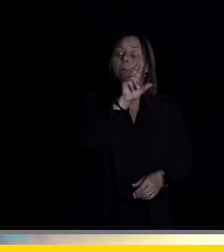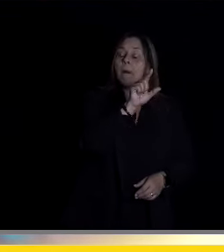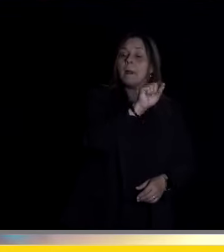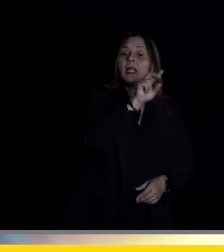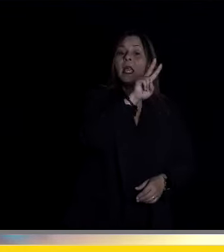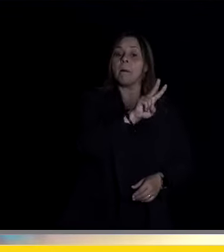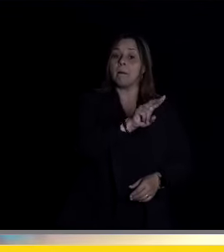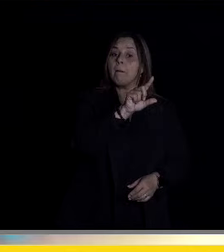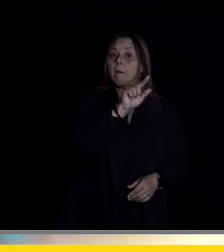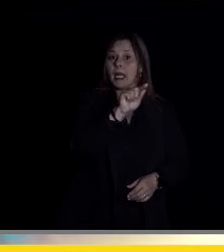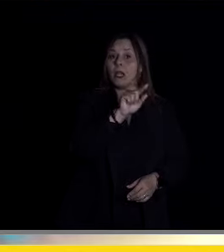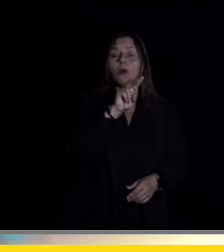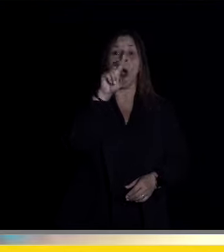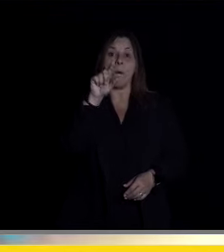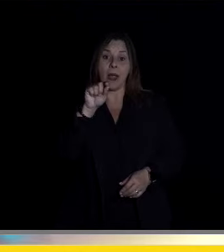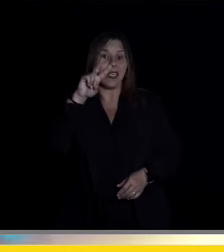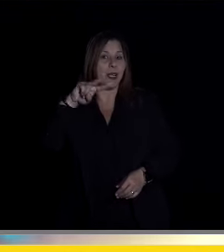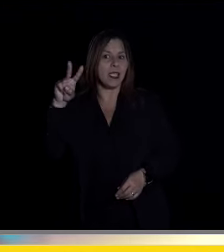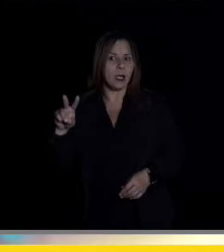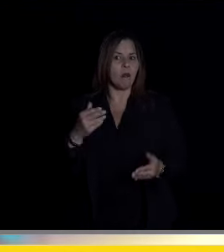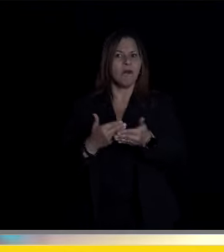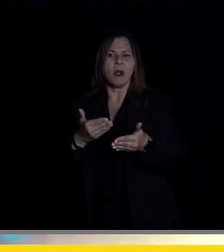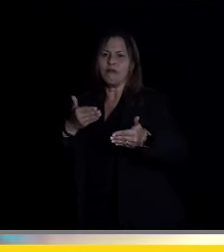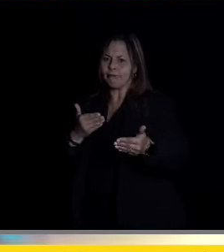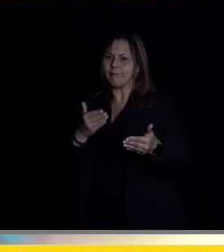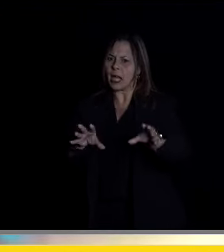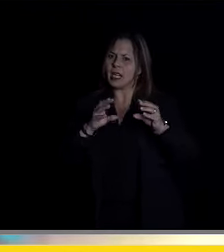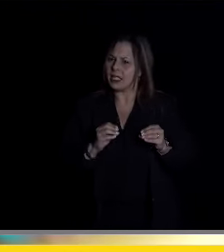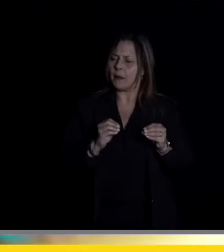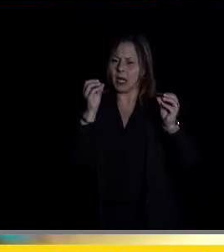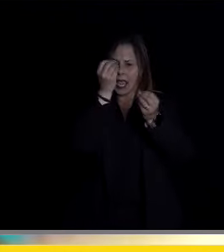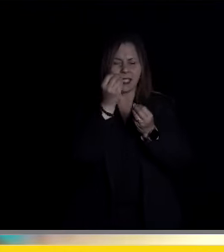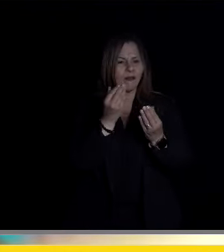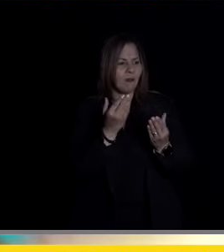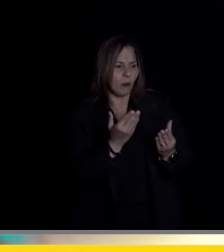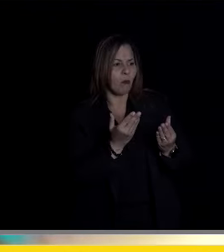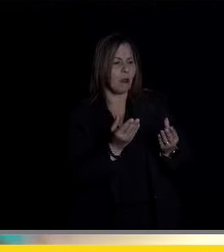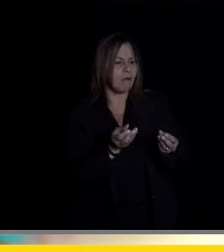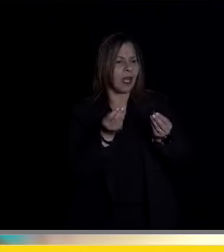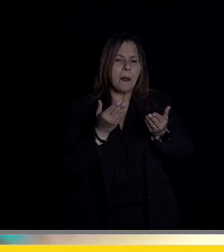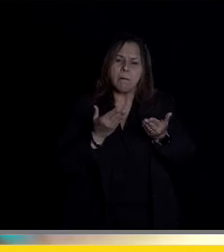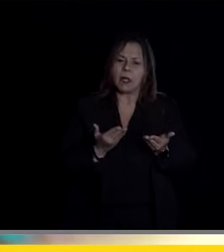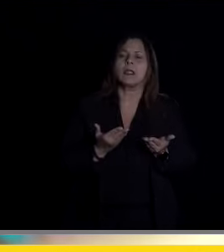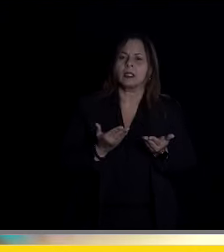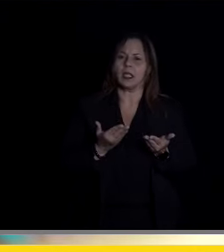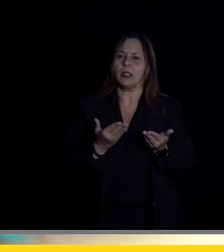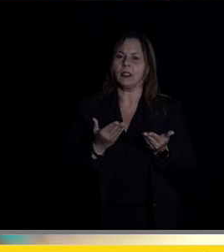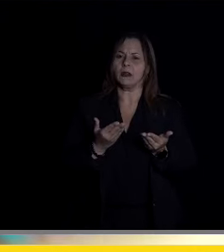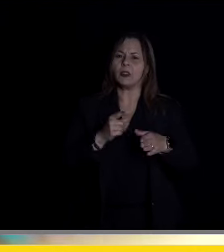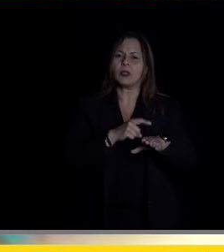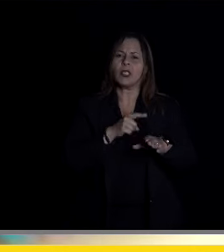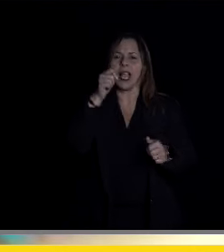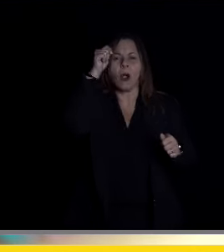2021-2022. Pero antes de recibir el informe de labor realizada, permítame la oportunidad de recordar